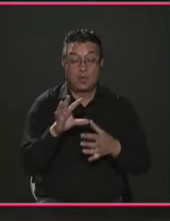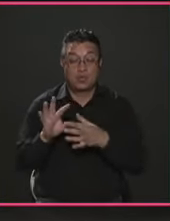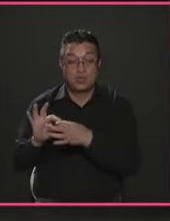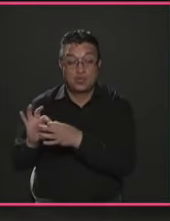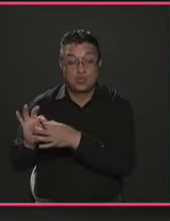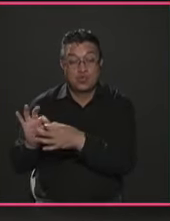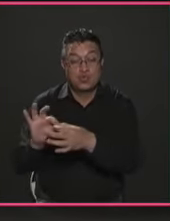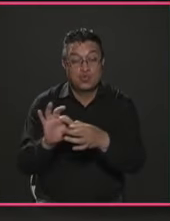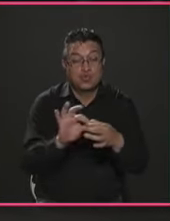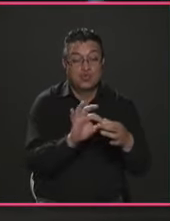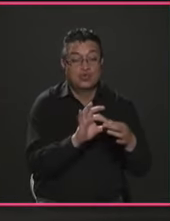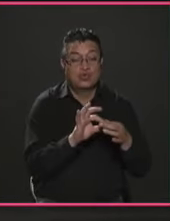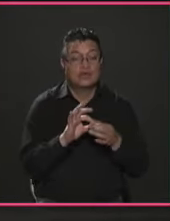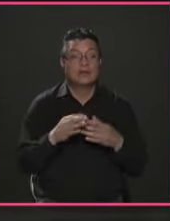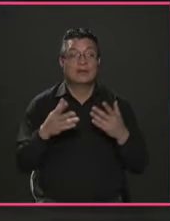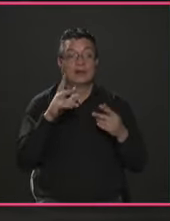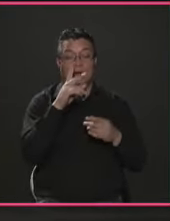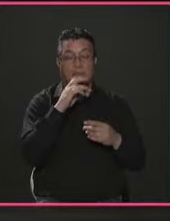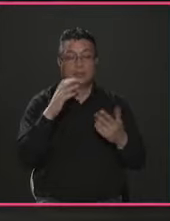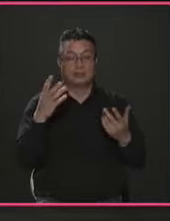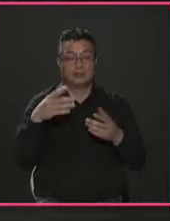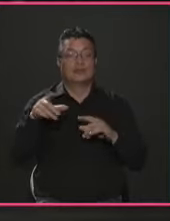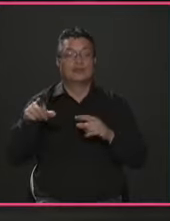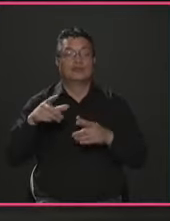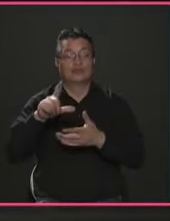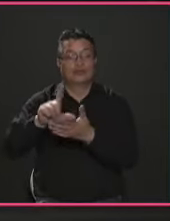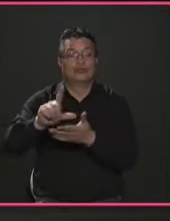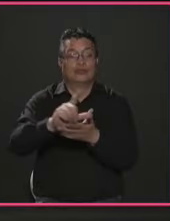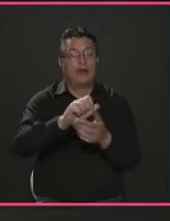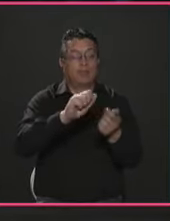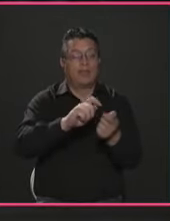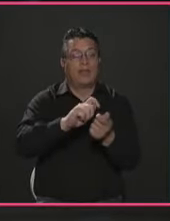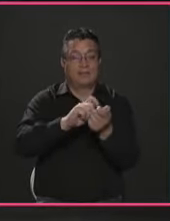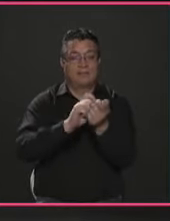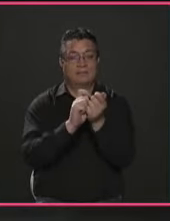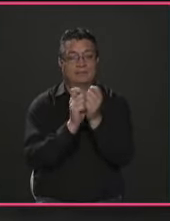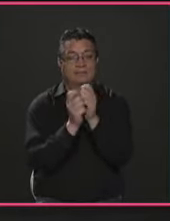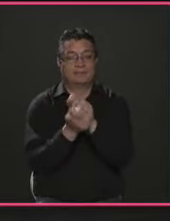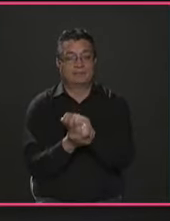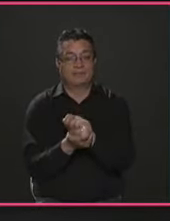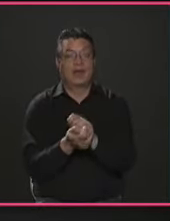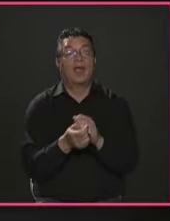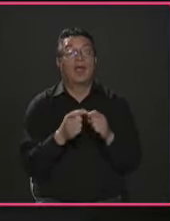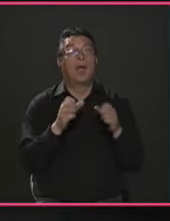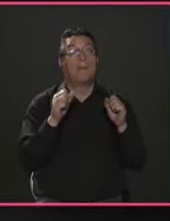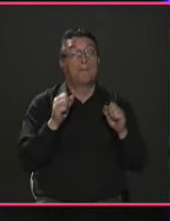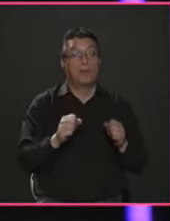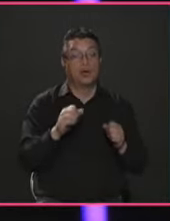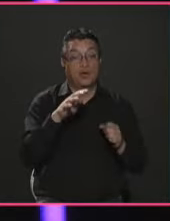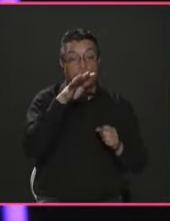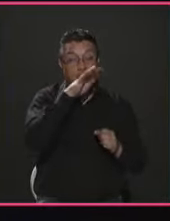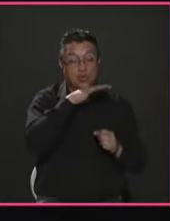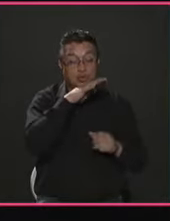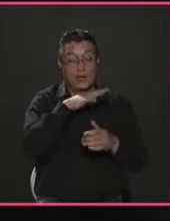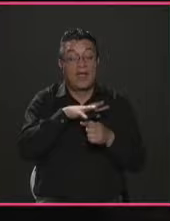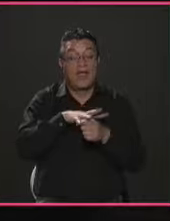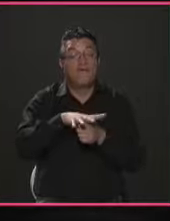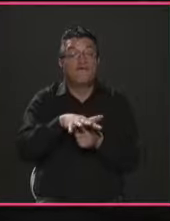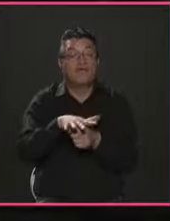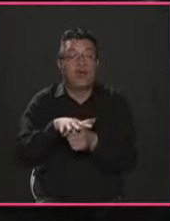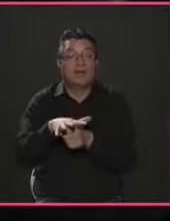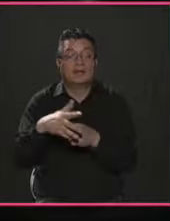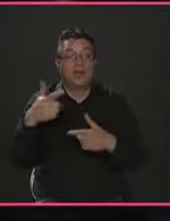unían lo que ocurría en las granjas podría ser diferente podrían usar su influencia política